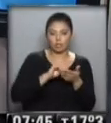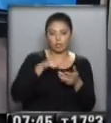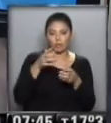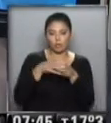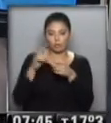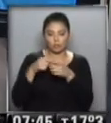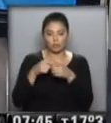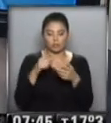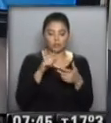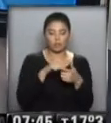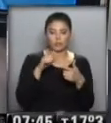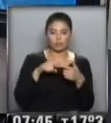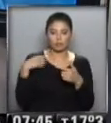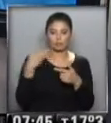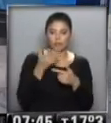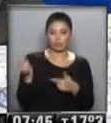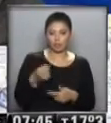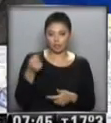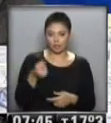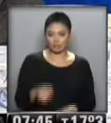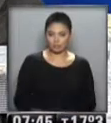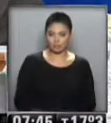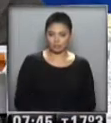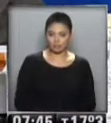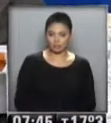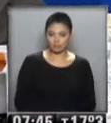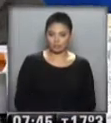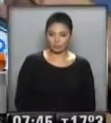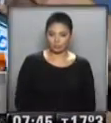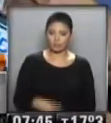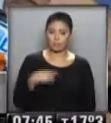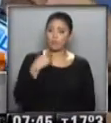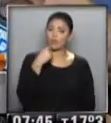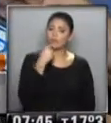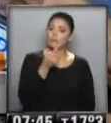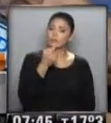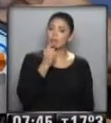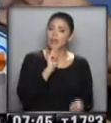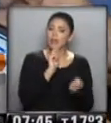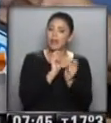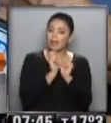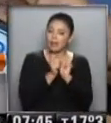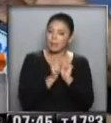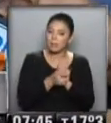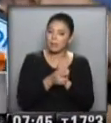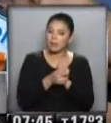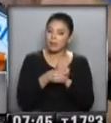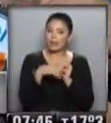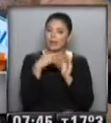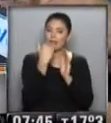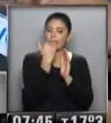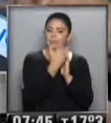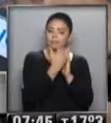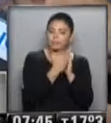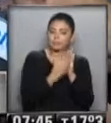progresista por el partido socialista de ninguna manera se han modificado las mayorías